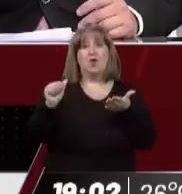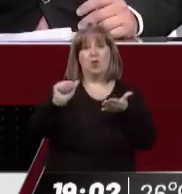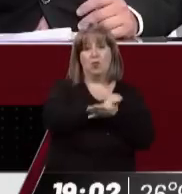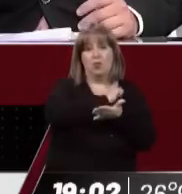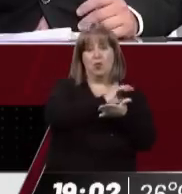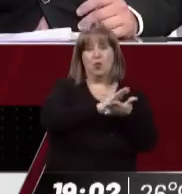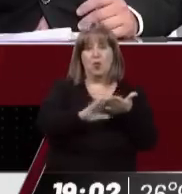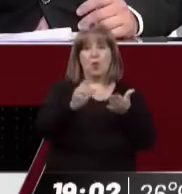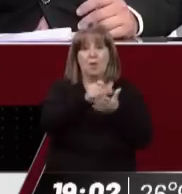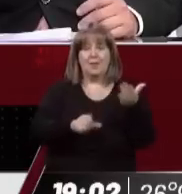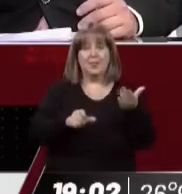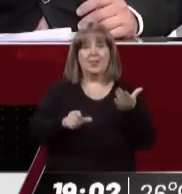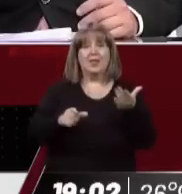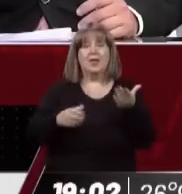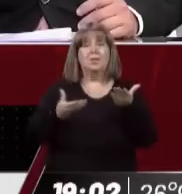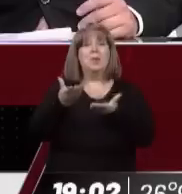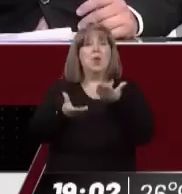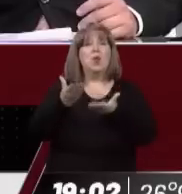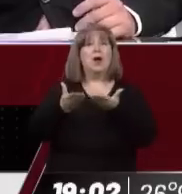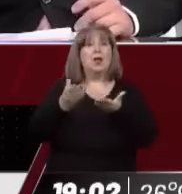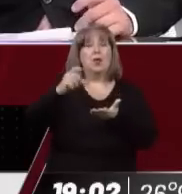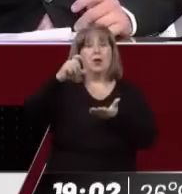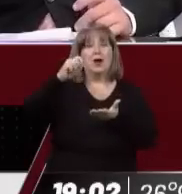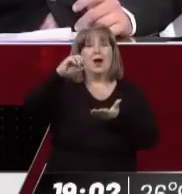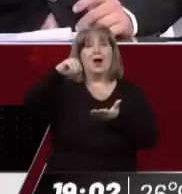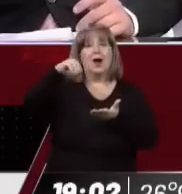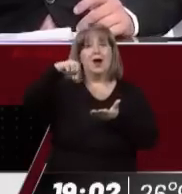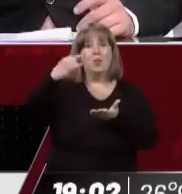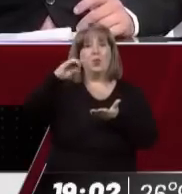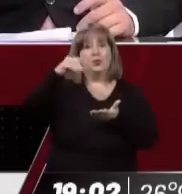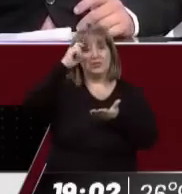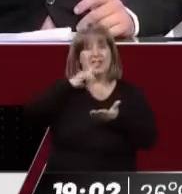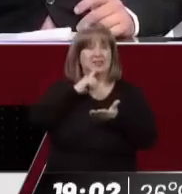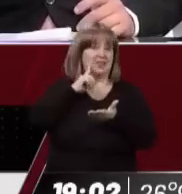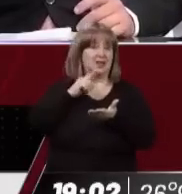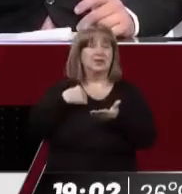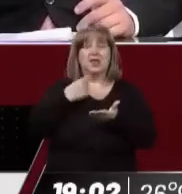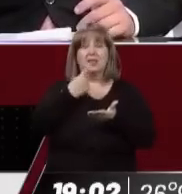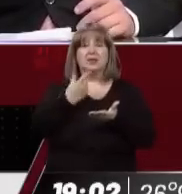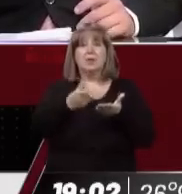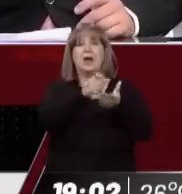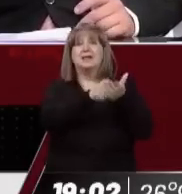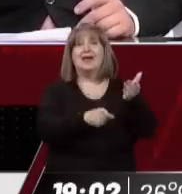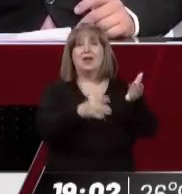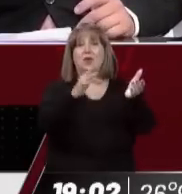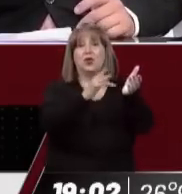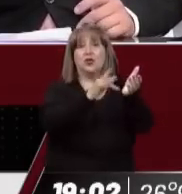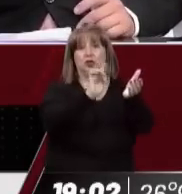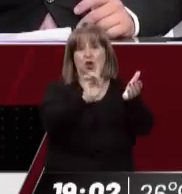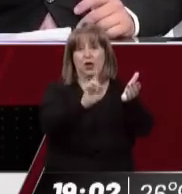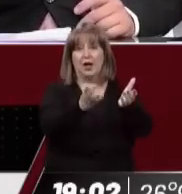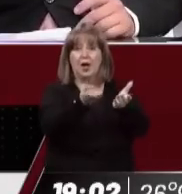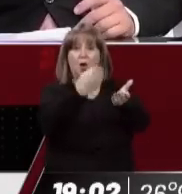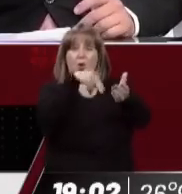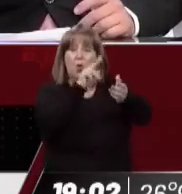el juzgado de capuchetti lo que había solicitado era la post o dya de este celular porque obviamente que puede